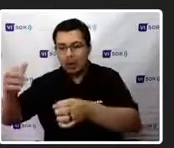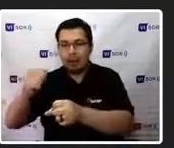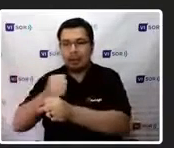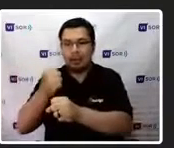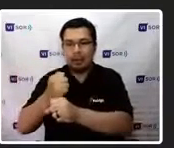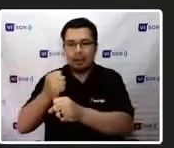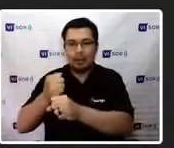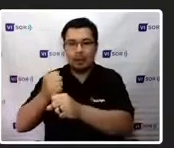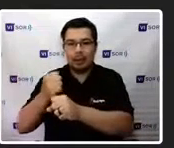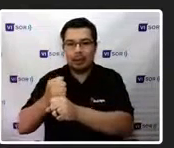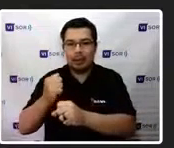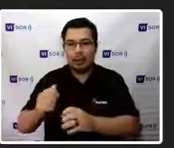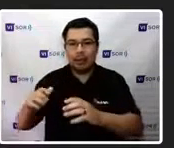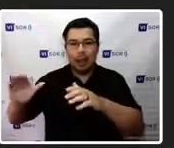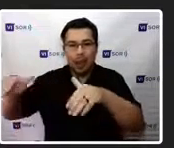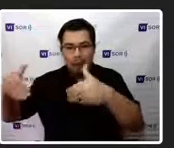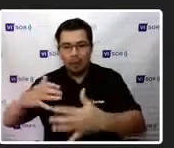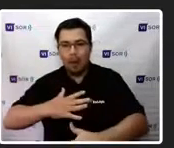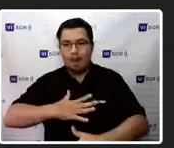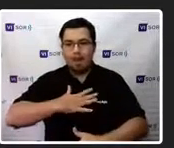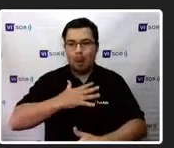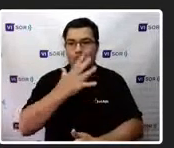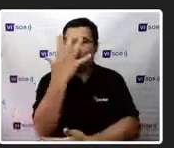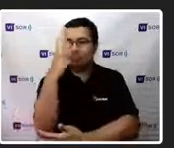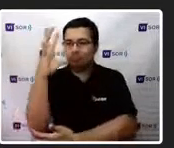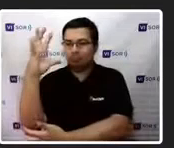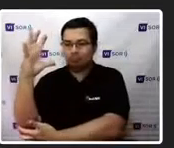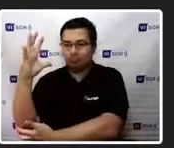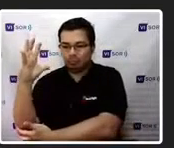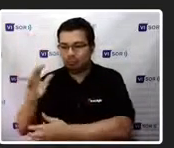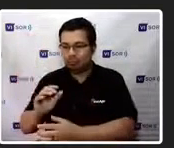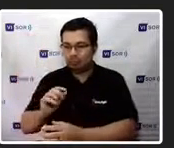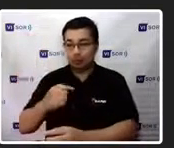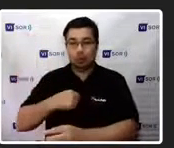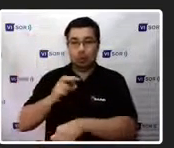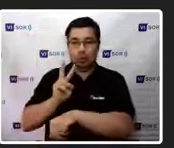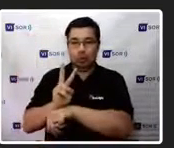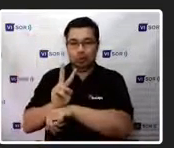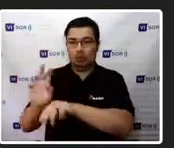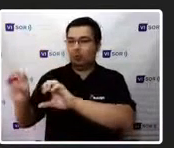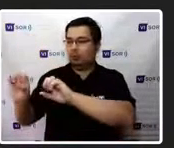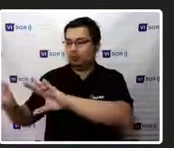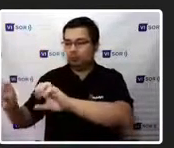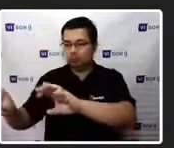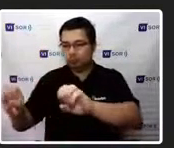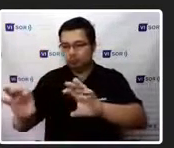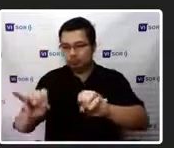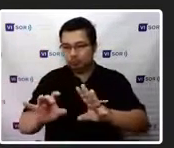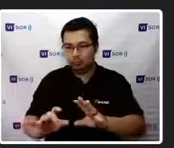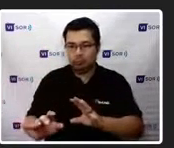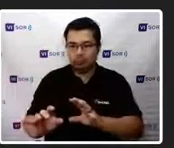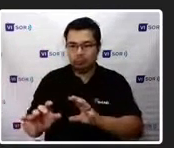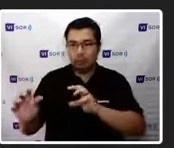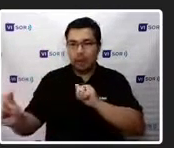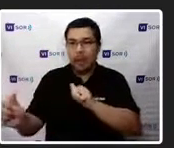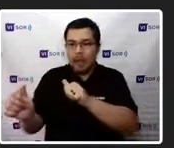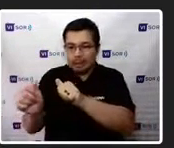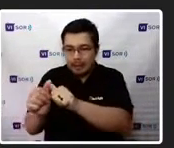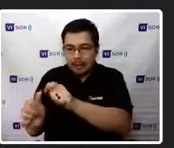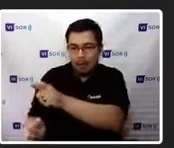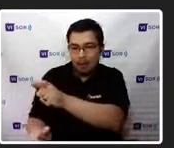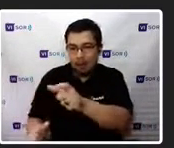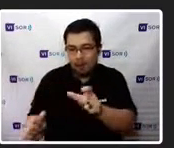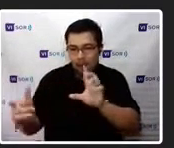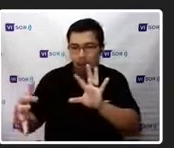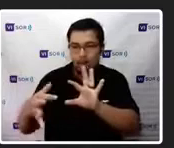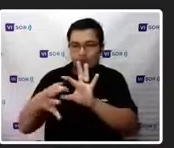aire libre, estar un poco compartiendo los conocimientos y acercando a la gente a esta como conexión con la naturaleza a través